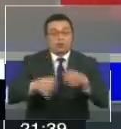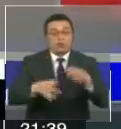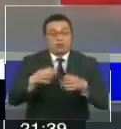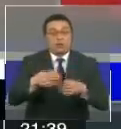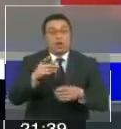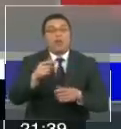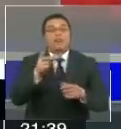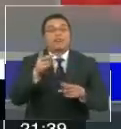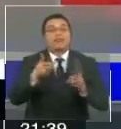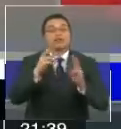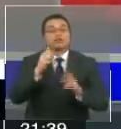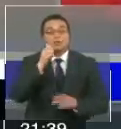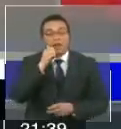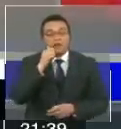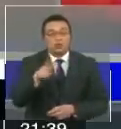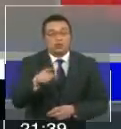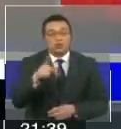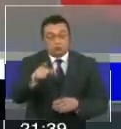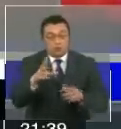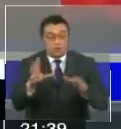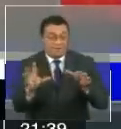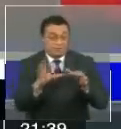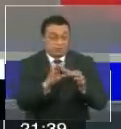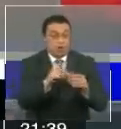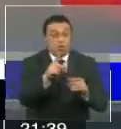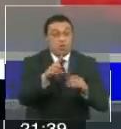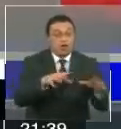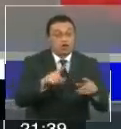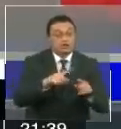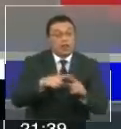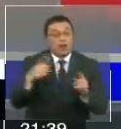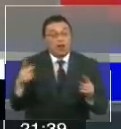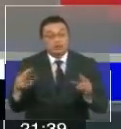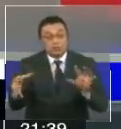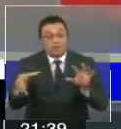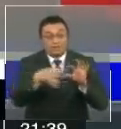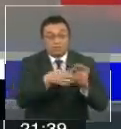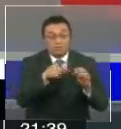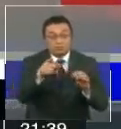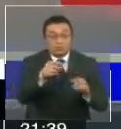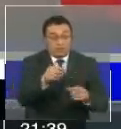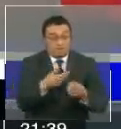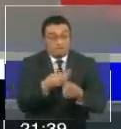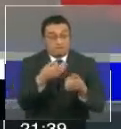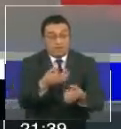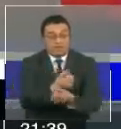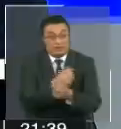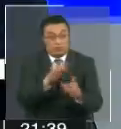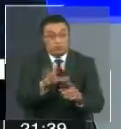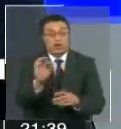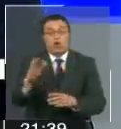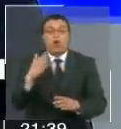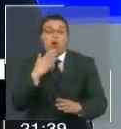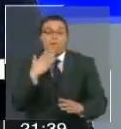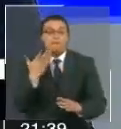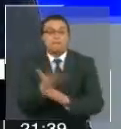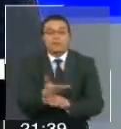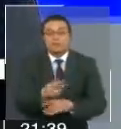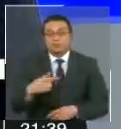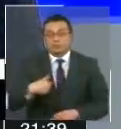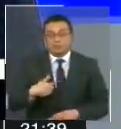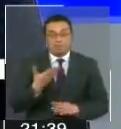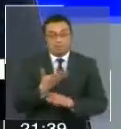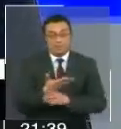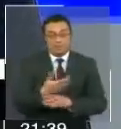derechos humanos. Sí. ¿Están vinculadas una cosa a la otra? ¿Usted presentó la renuncia o se la pidieron? A mí me pidió la